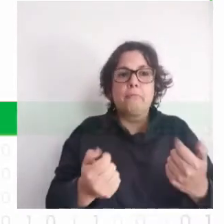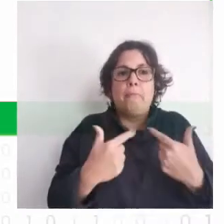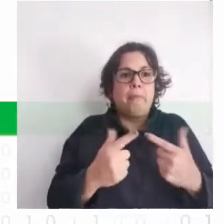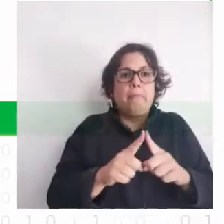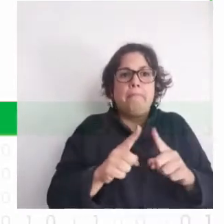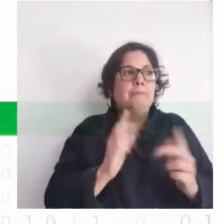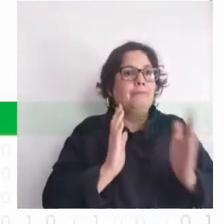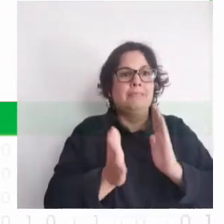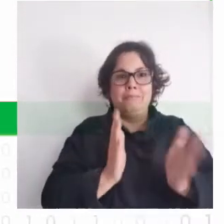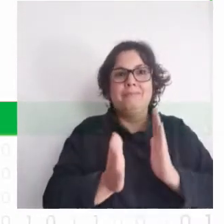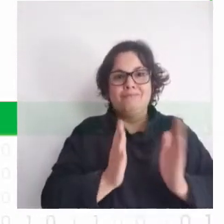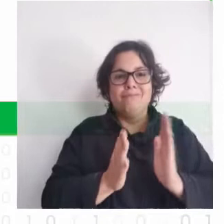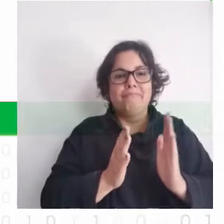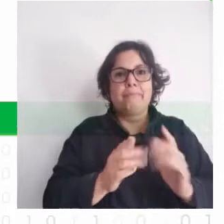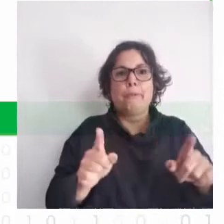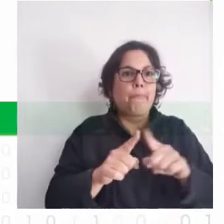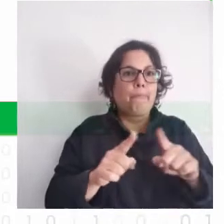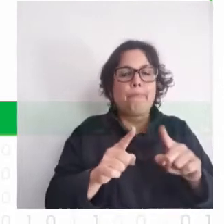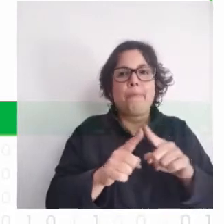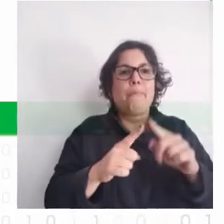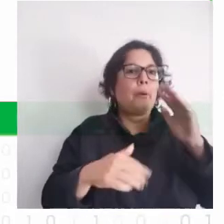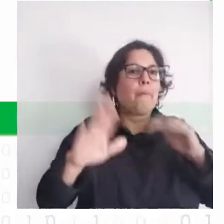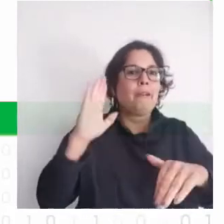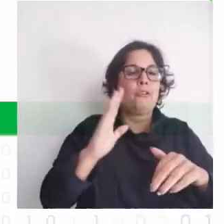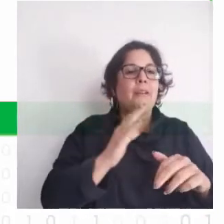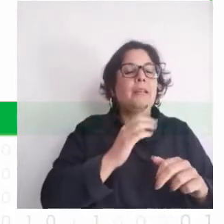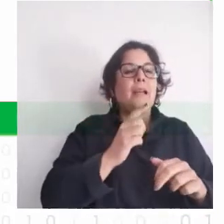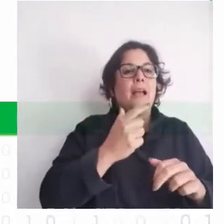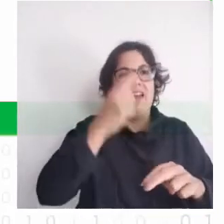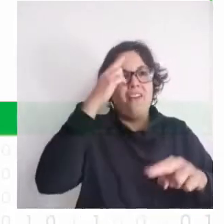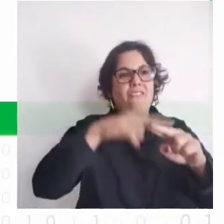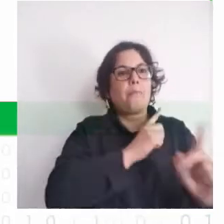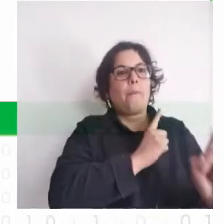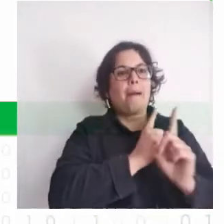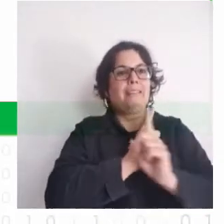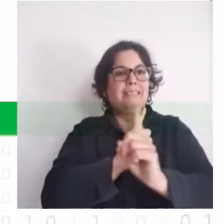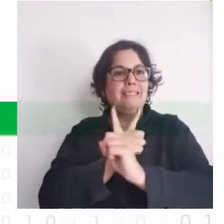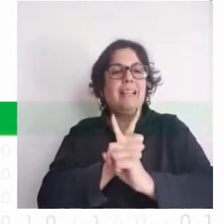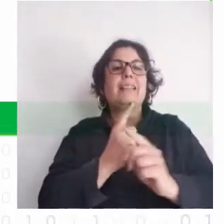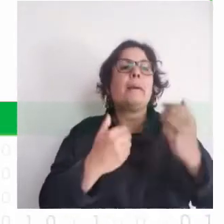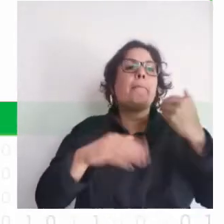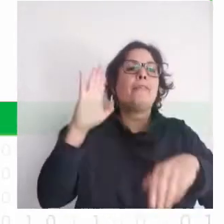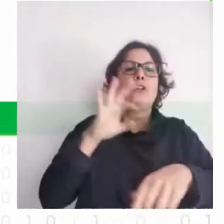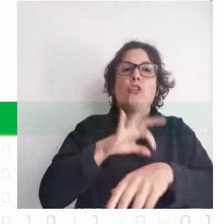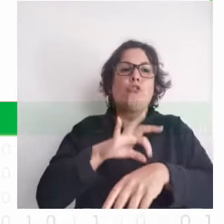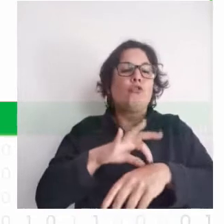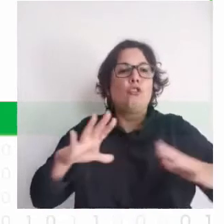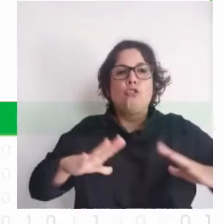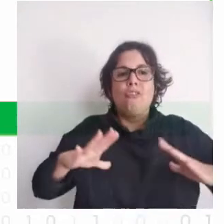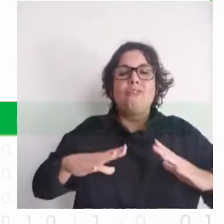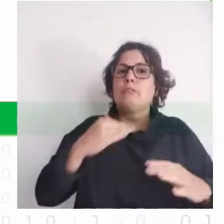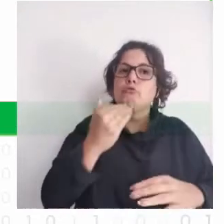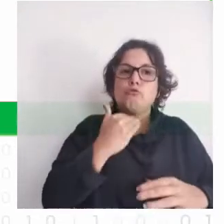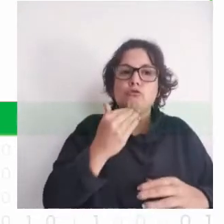tratamiento. Lo mismo sucede con la mayoría de los pacientes, porque la mayoría de los doctores todavía no saben